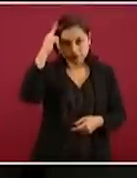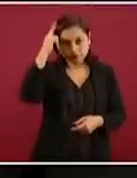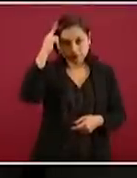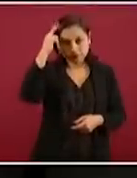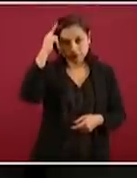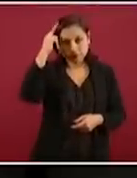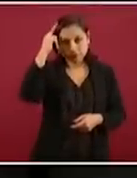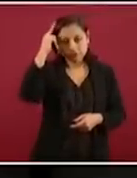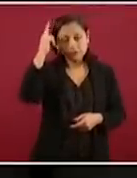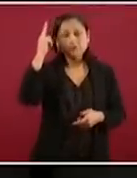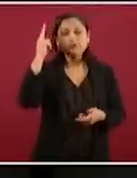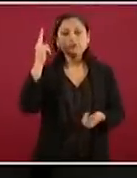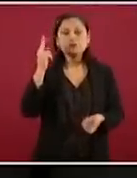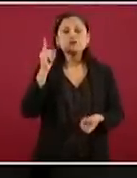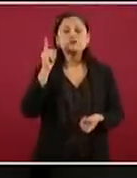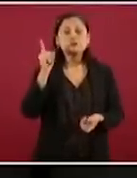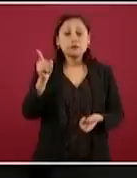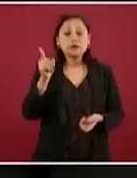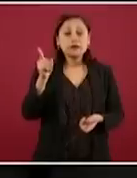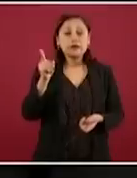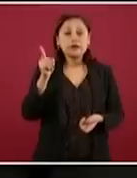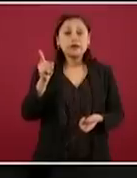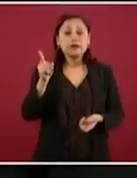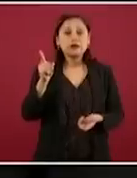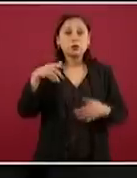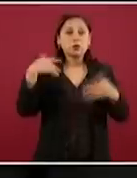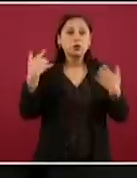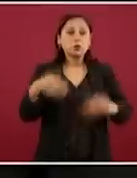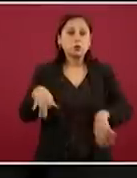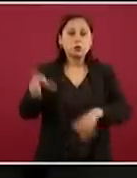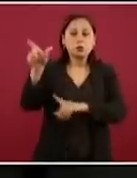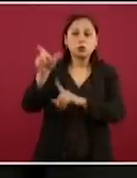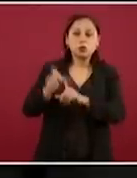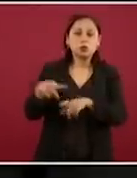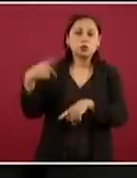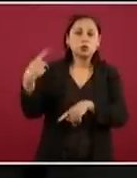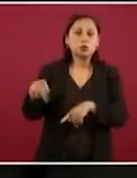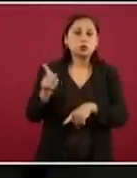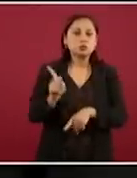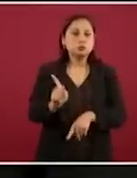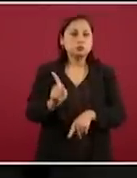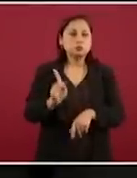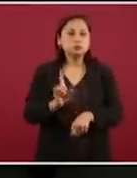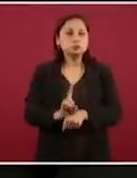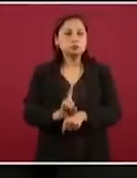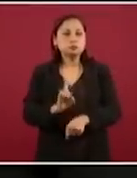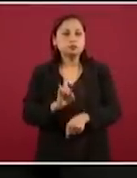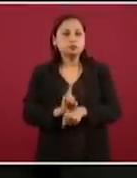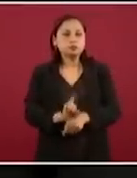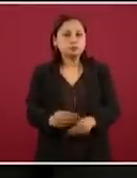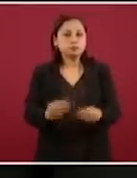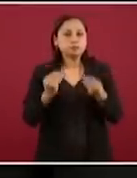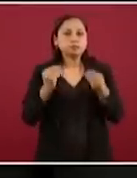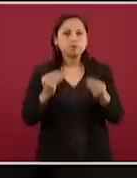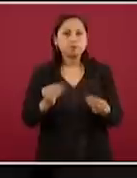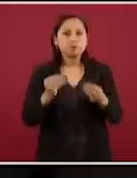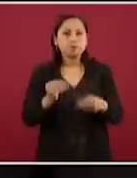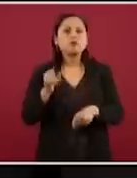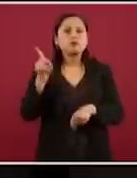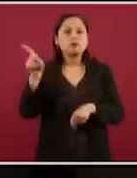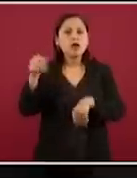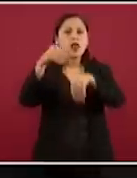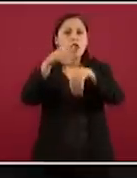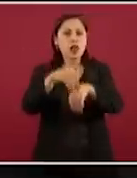se caracterizó por ser un gran simulador. respetaba la